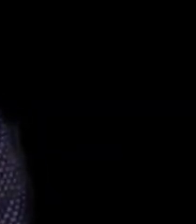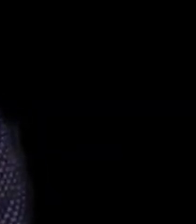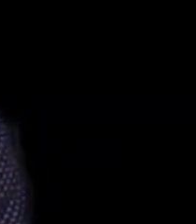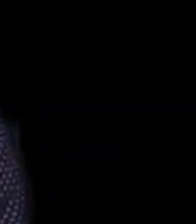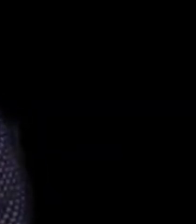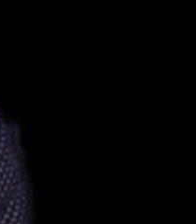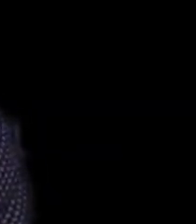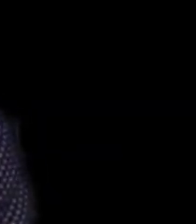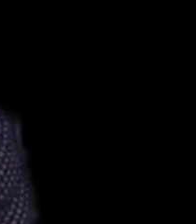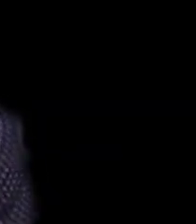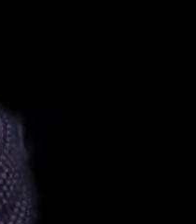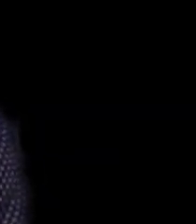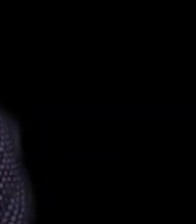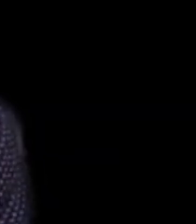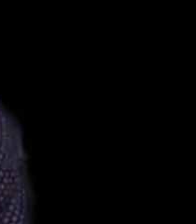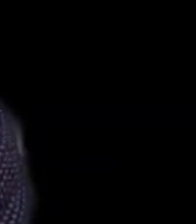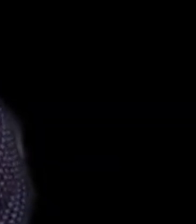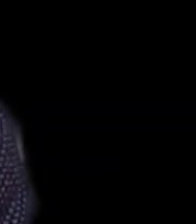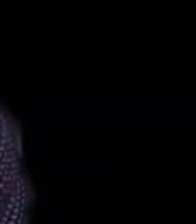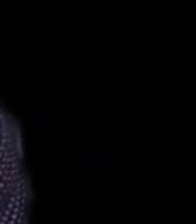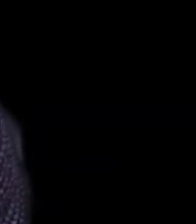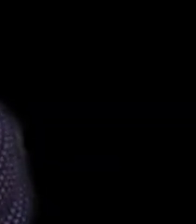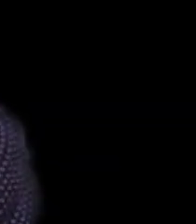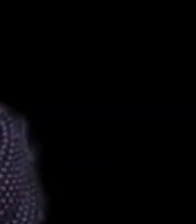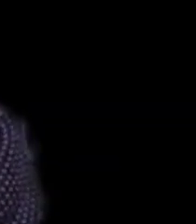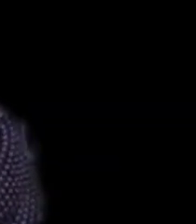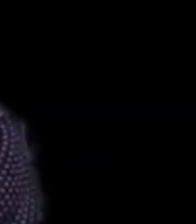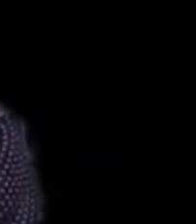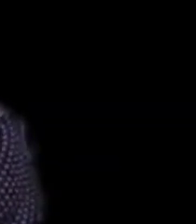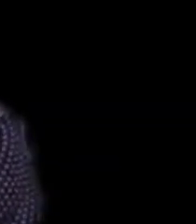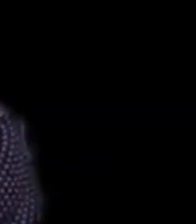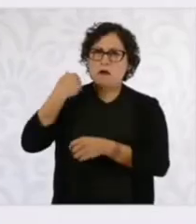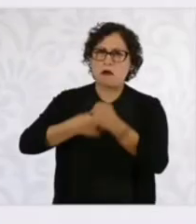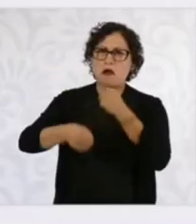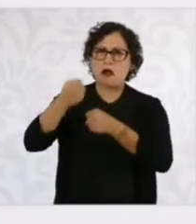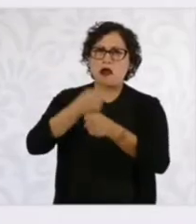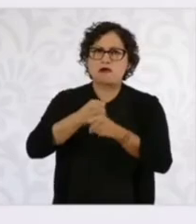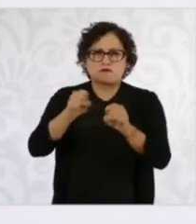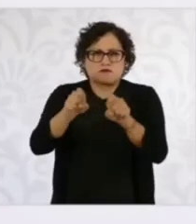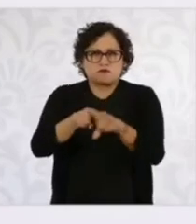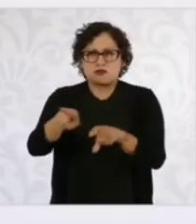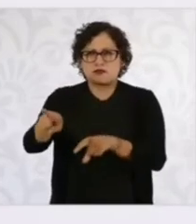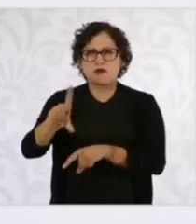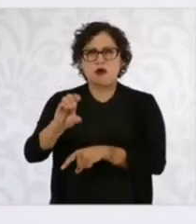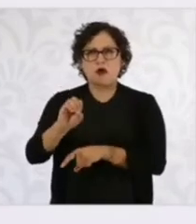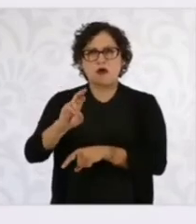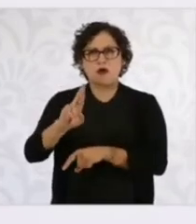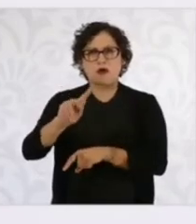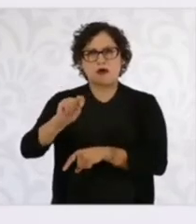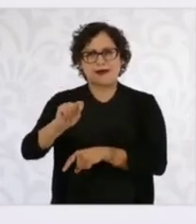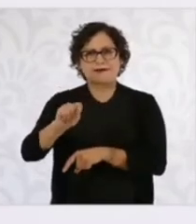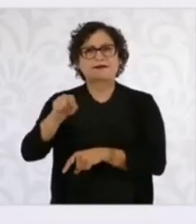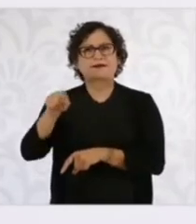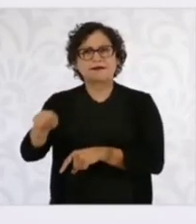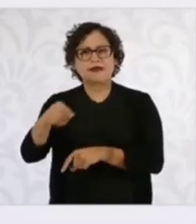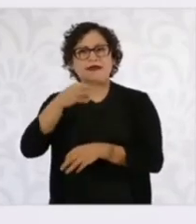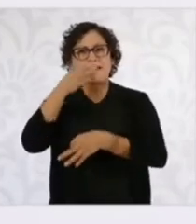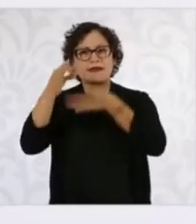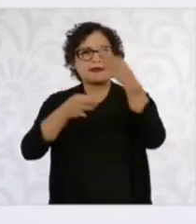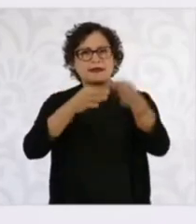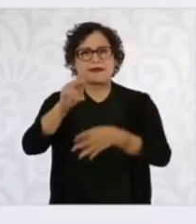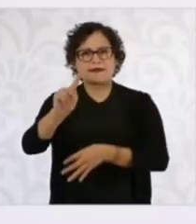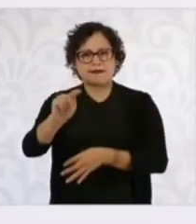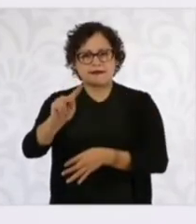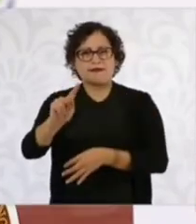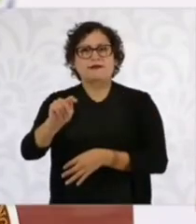del frente. Y no ha dicho nada Ricardo Anaya sobre ello. Lo que en la época de